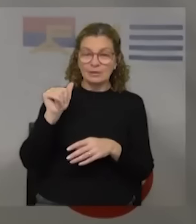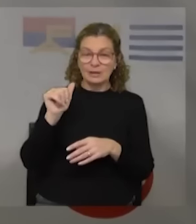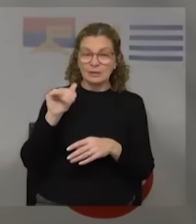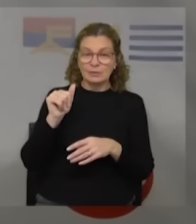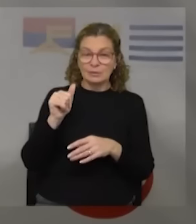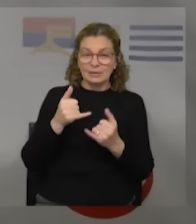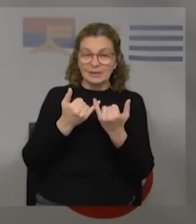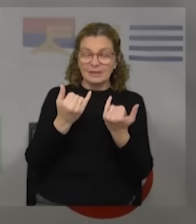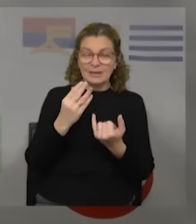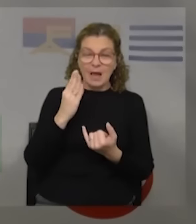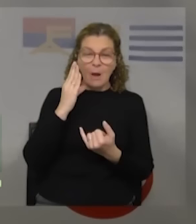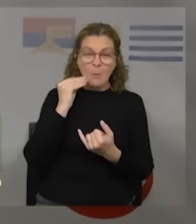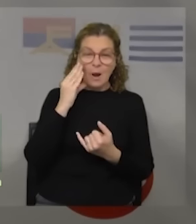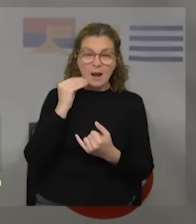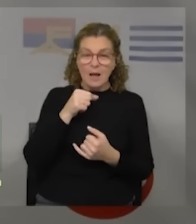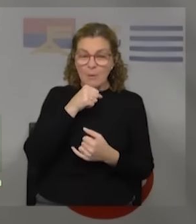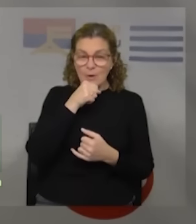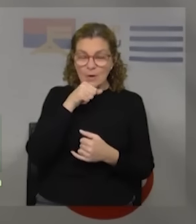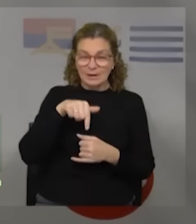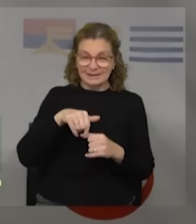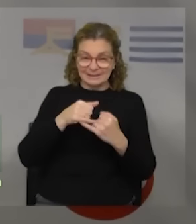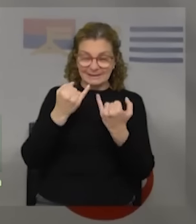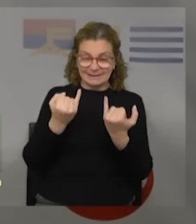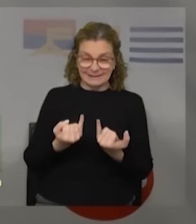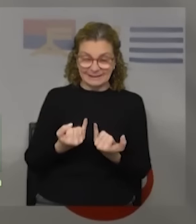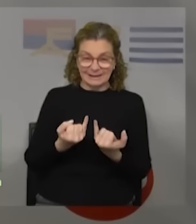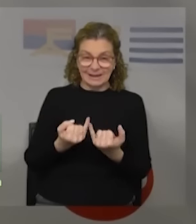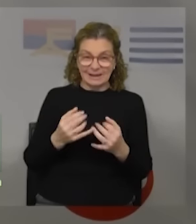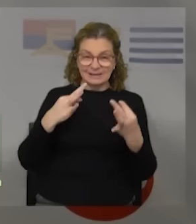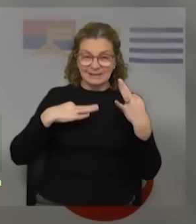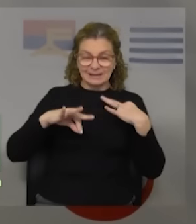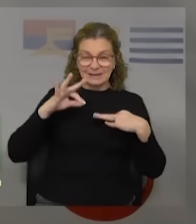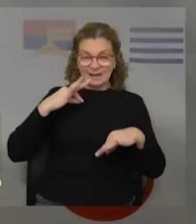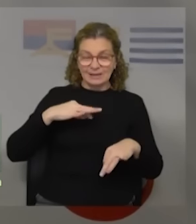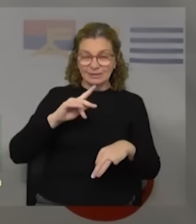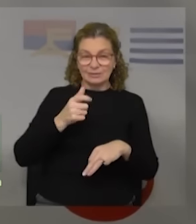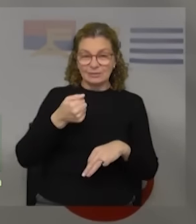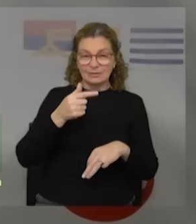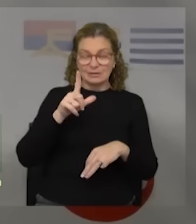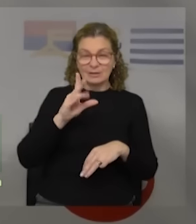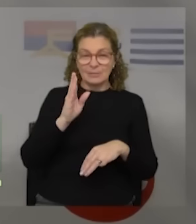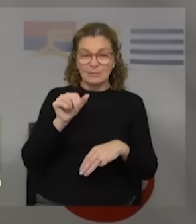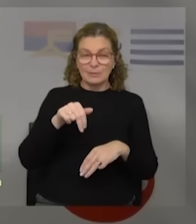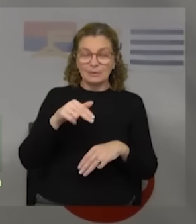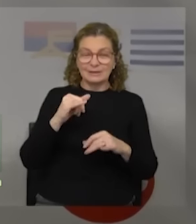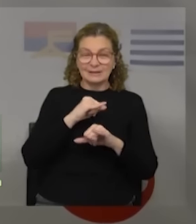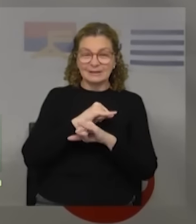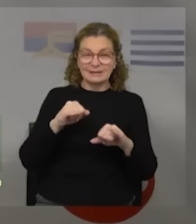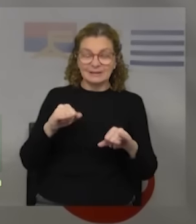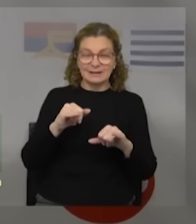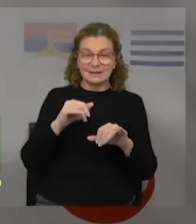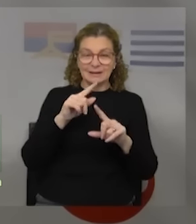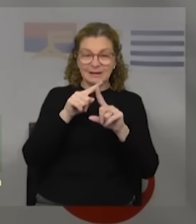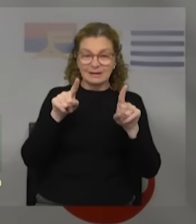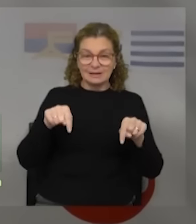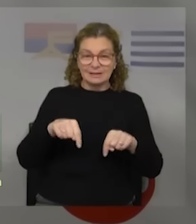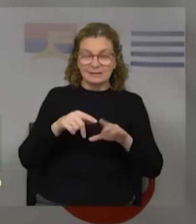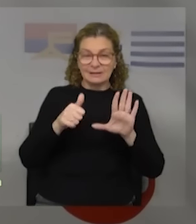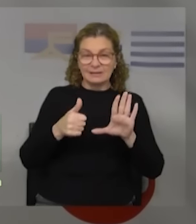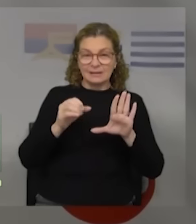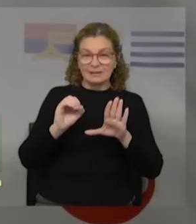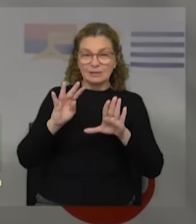día de los abuelos y abuelas en este día estamos en el teatro galpón donde se va a dar el cierre de la lista 609 lista que apoya